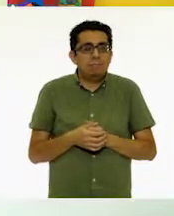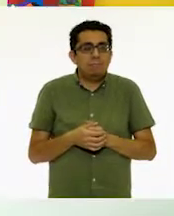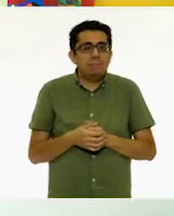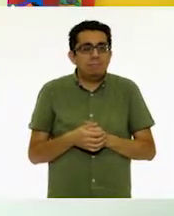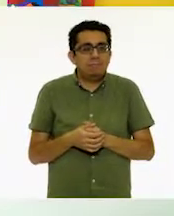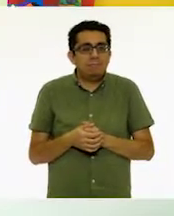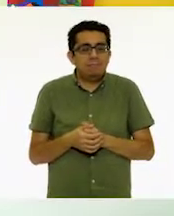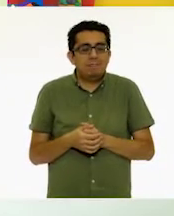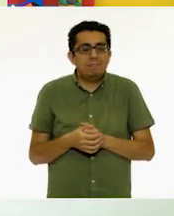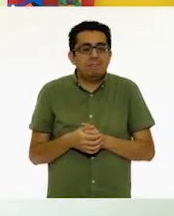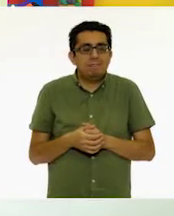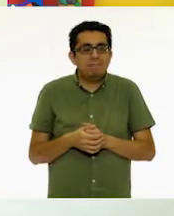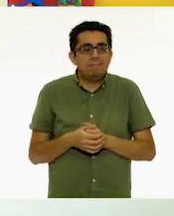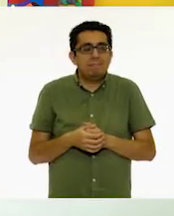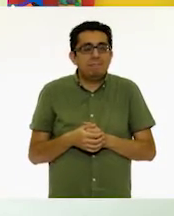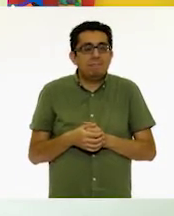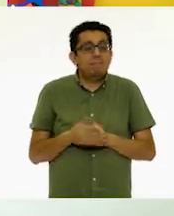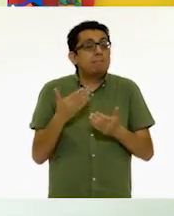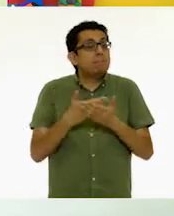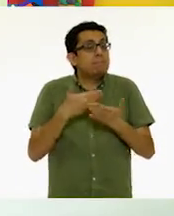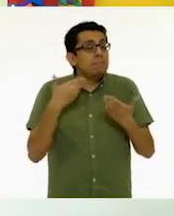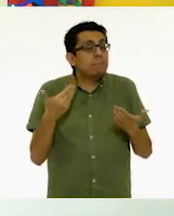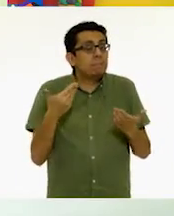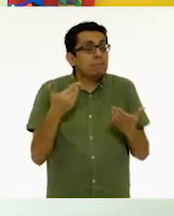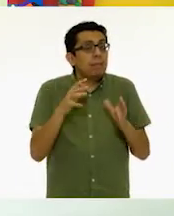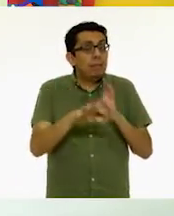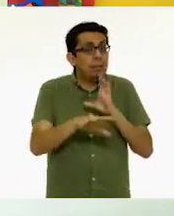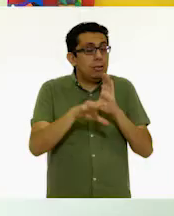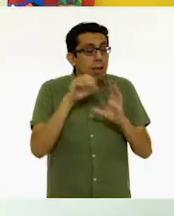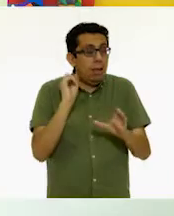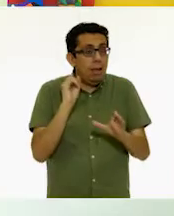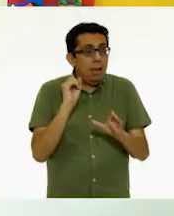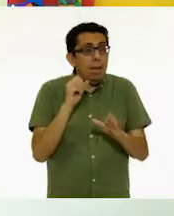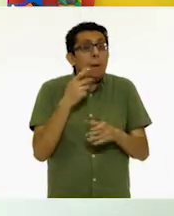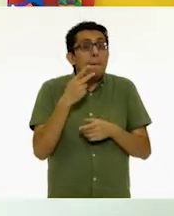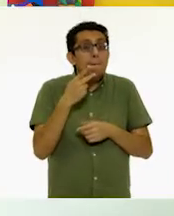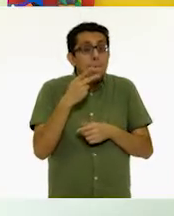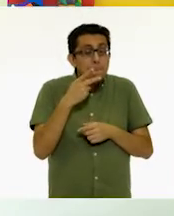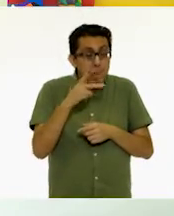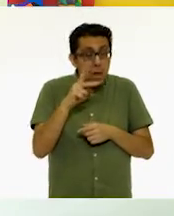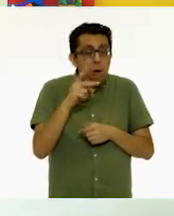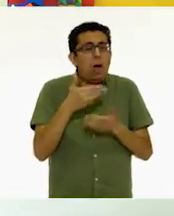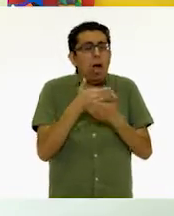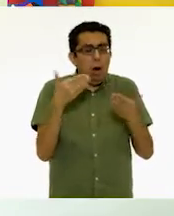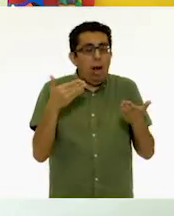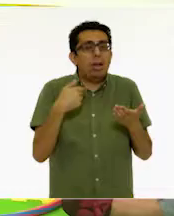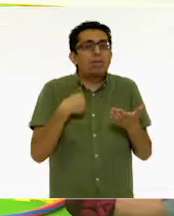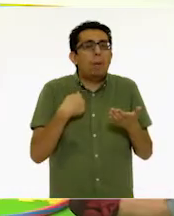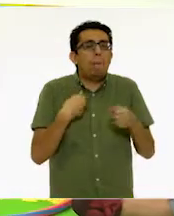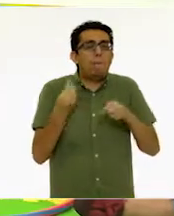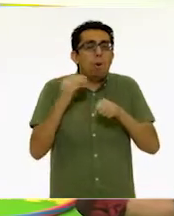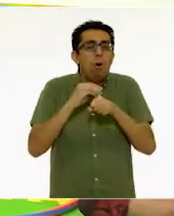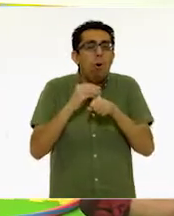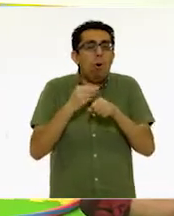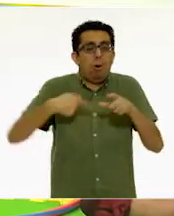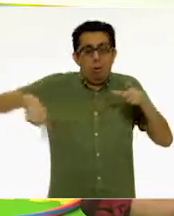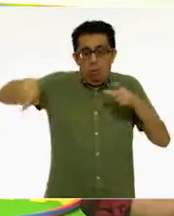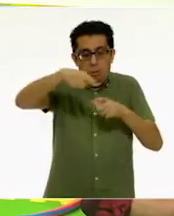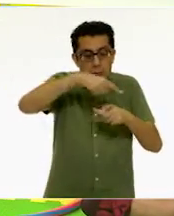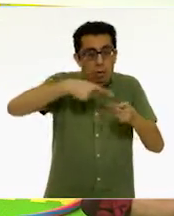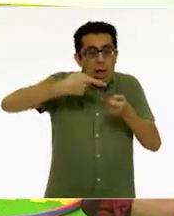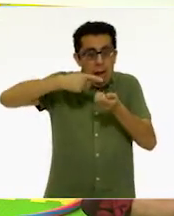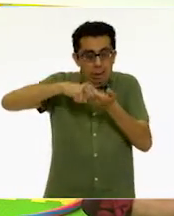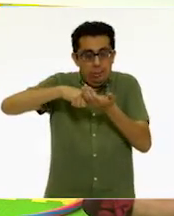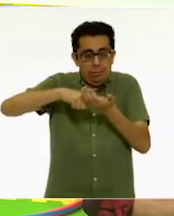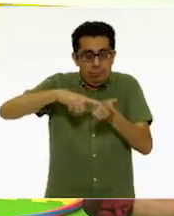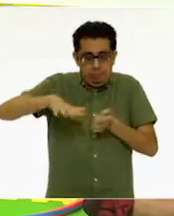¡Seis! Vamos a sacar. Pero ahora yo primero los pondré adentro, ¿te parece? Muy bien. Vamos a contar ahí en casa un